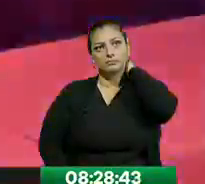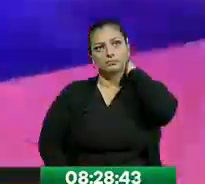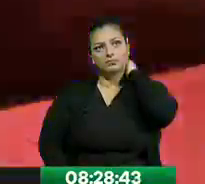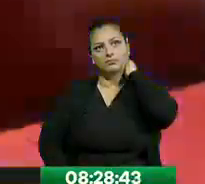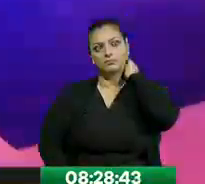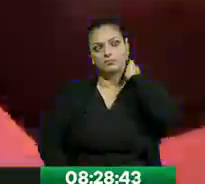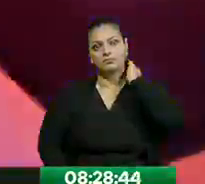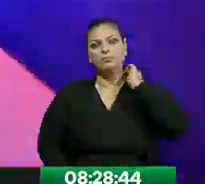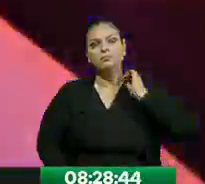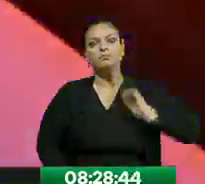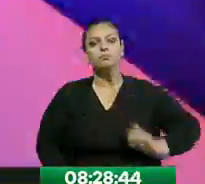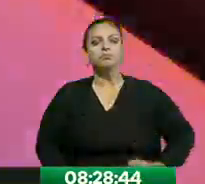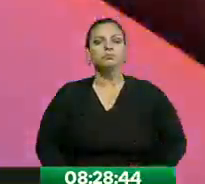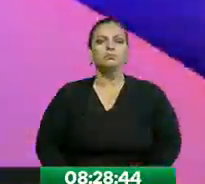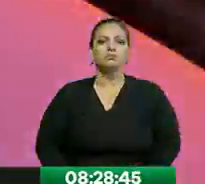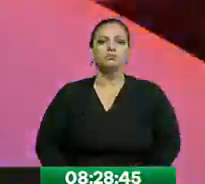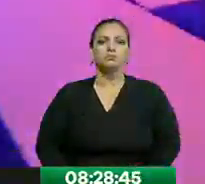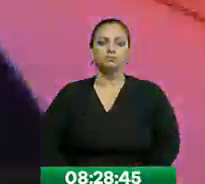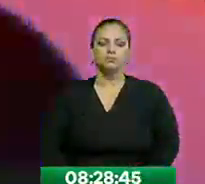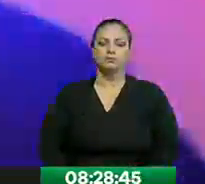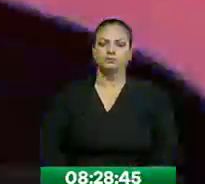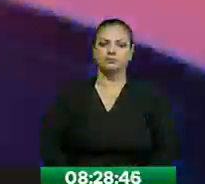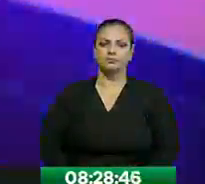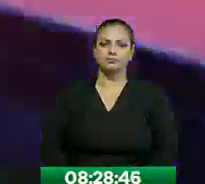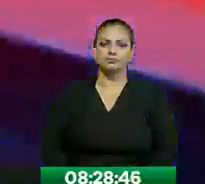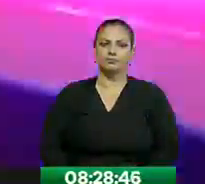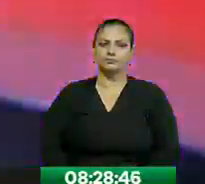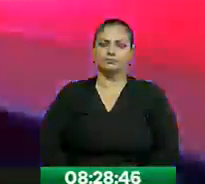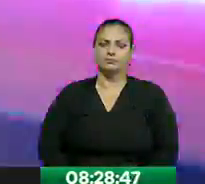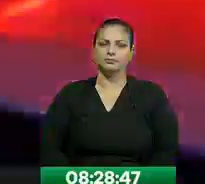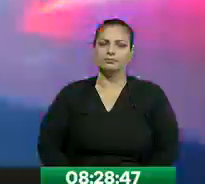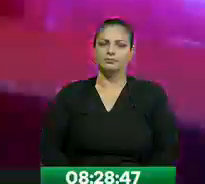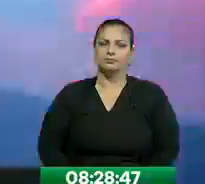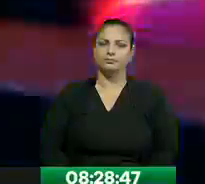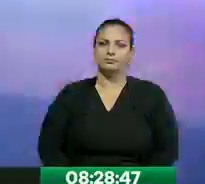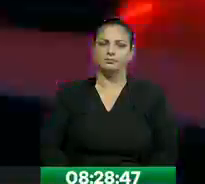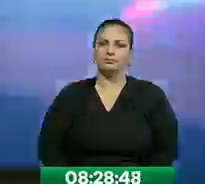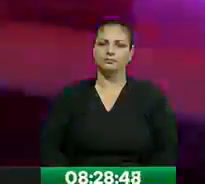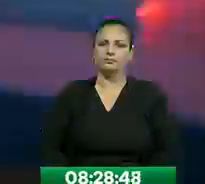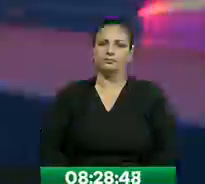de esta clínica clandestina. Informó Carlos Julio Grumeli.